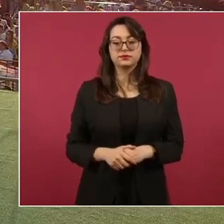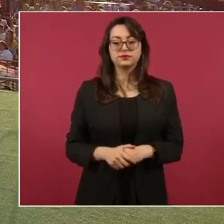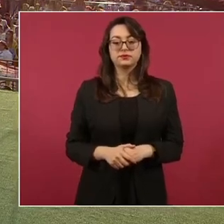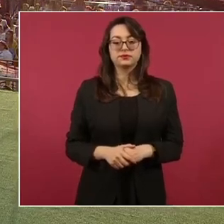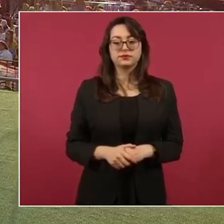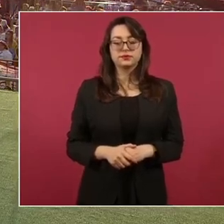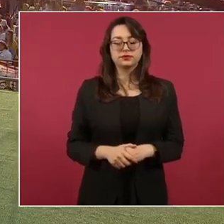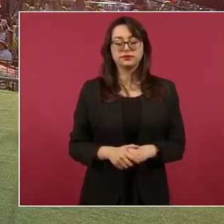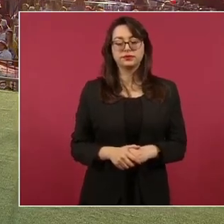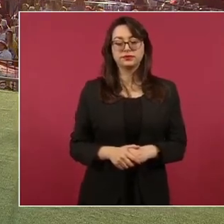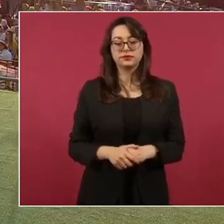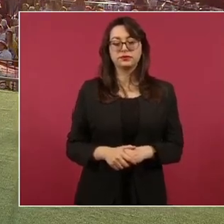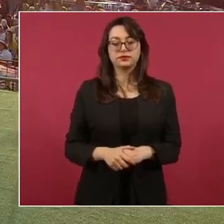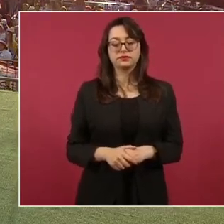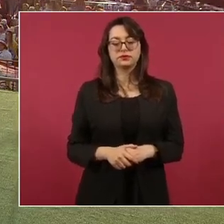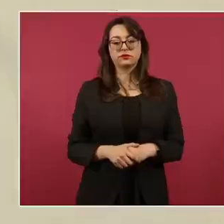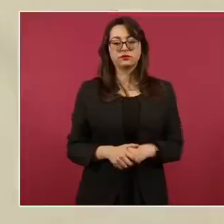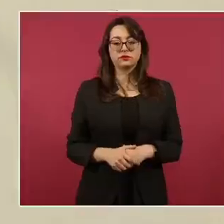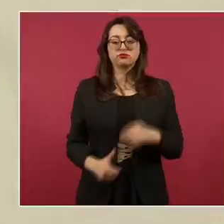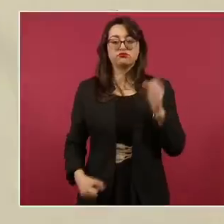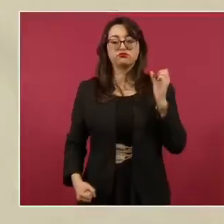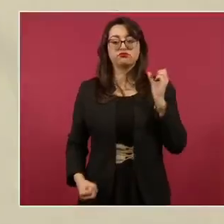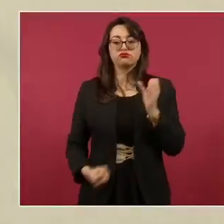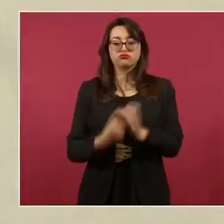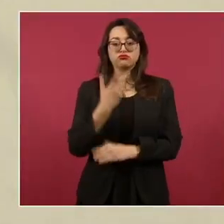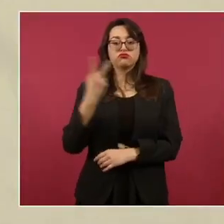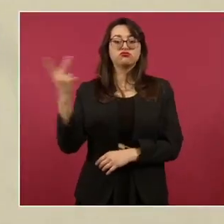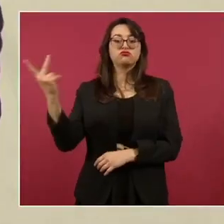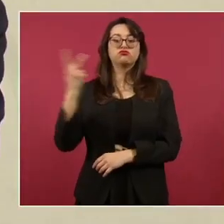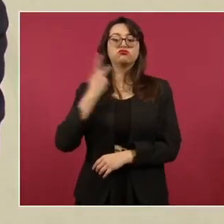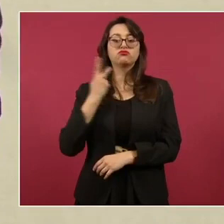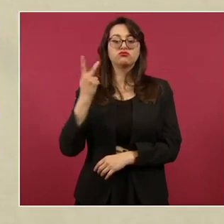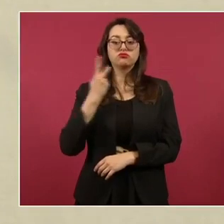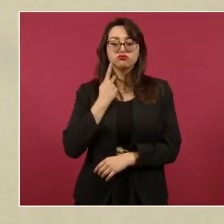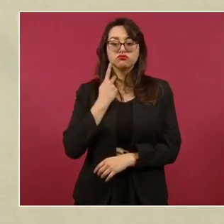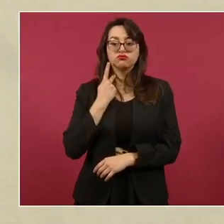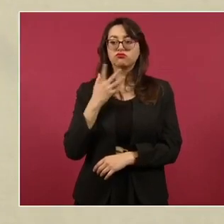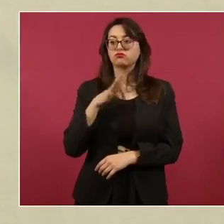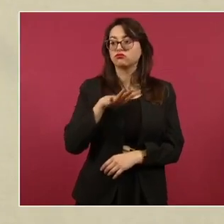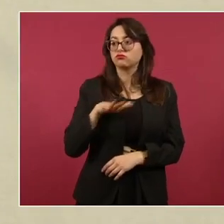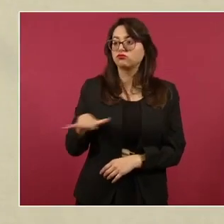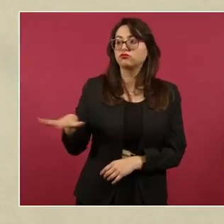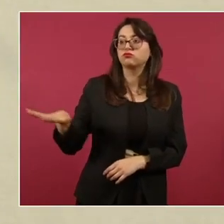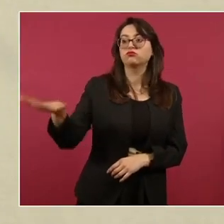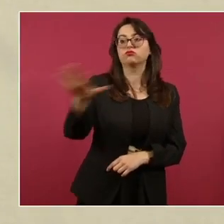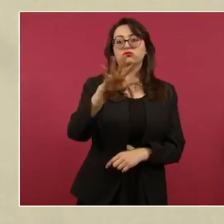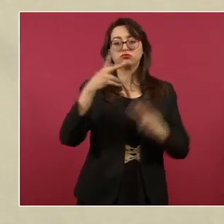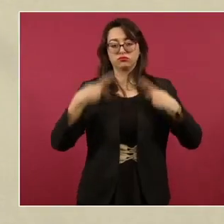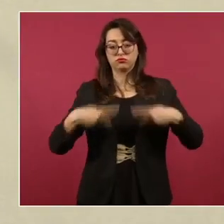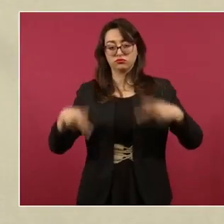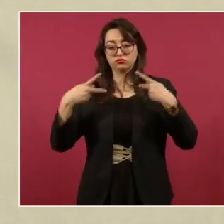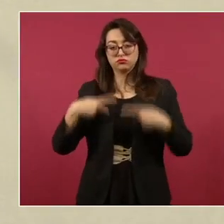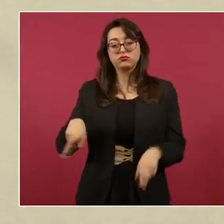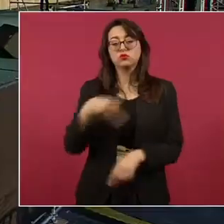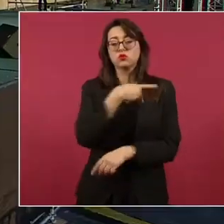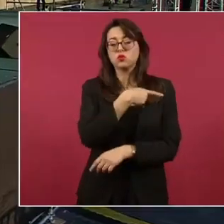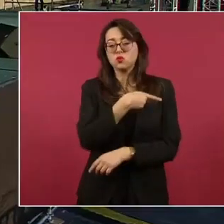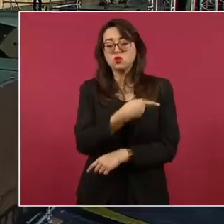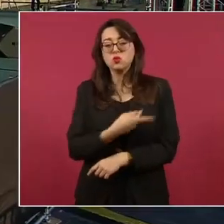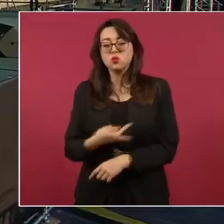Con esta política de atención a los más necesitados,